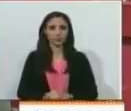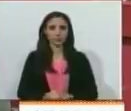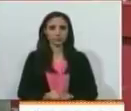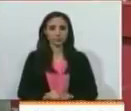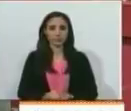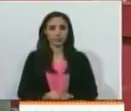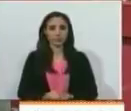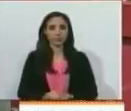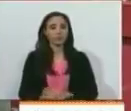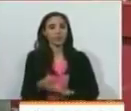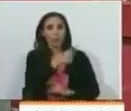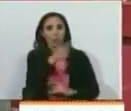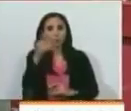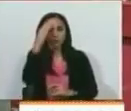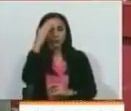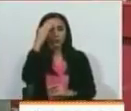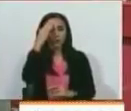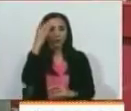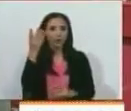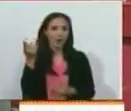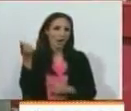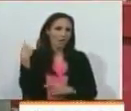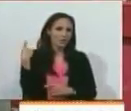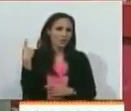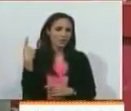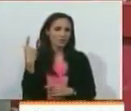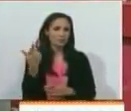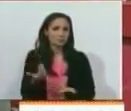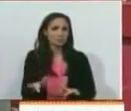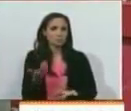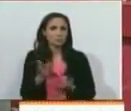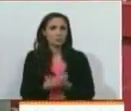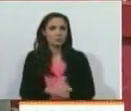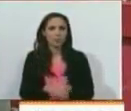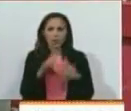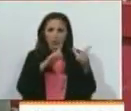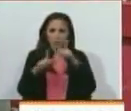Ustedes saben que ayer, listo por allá,